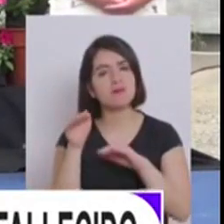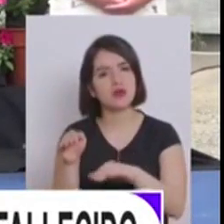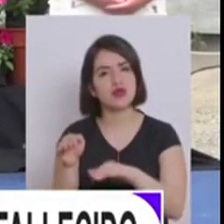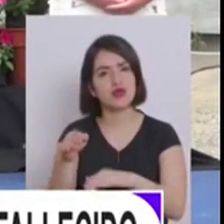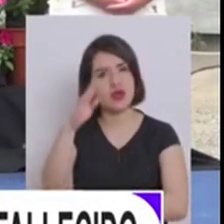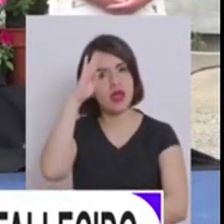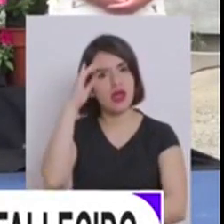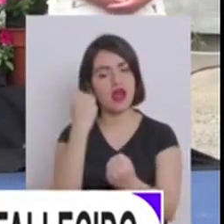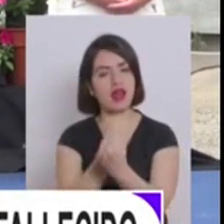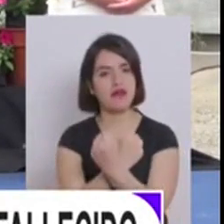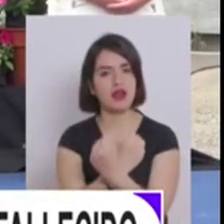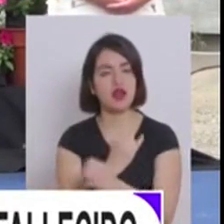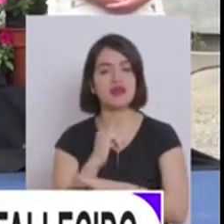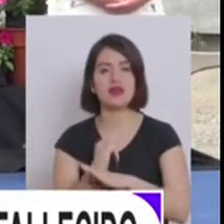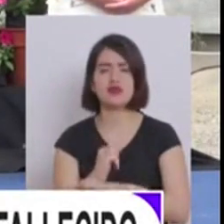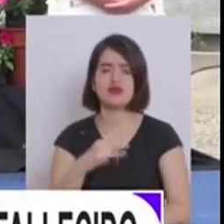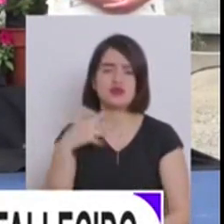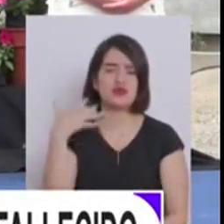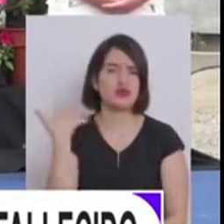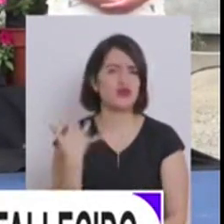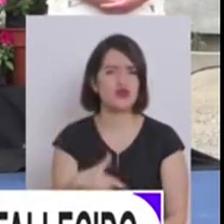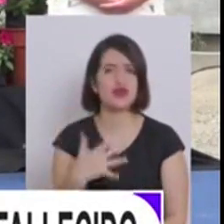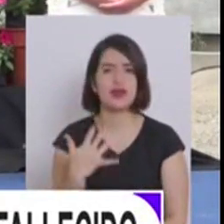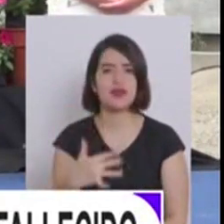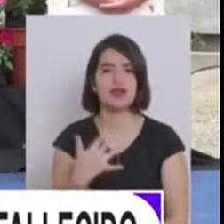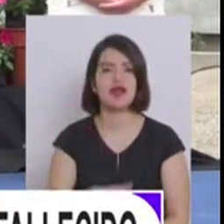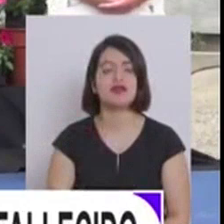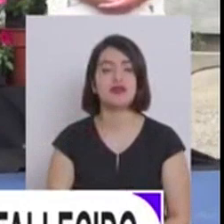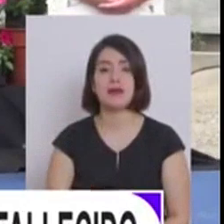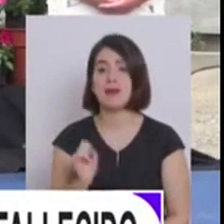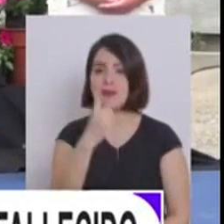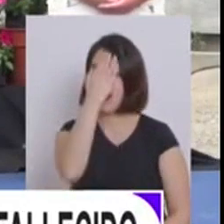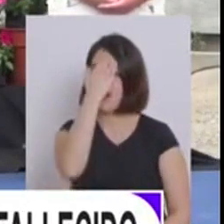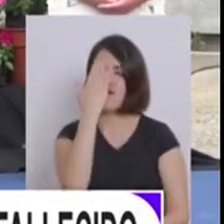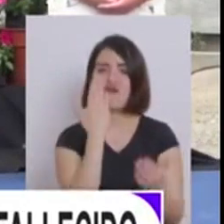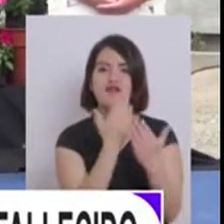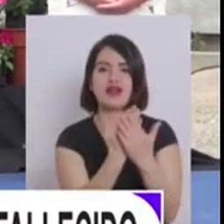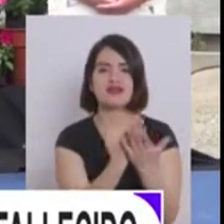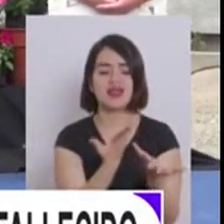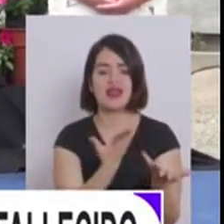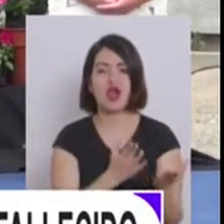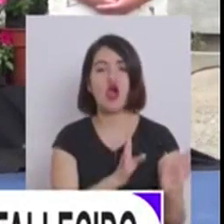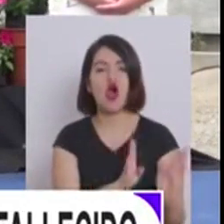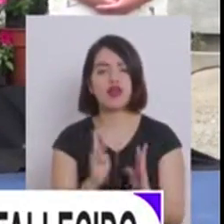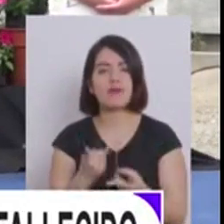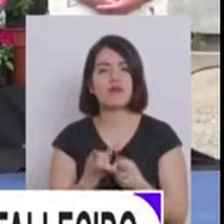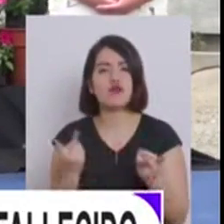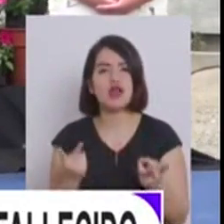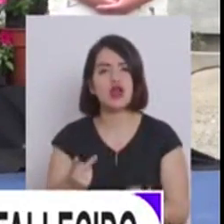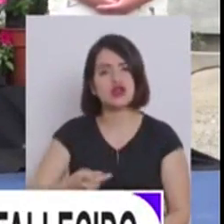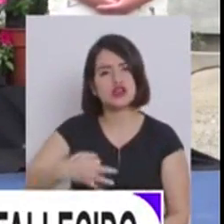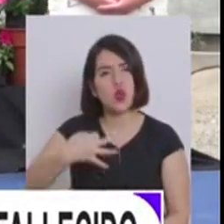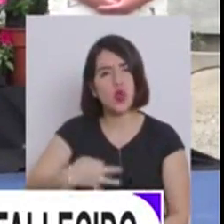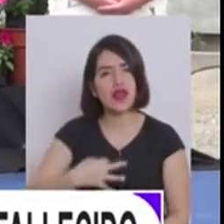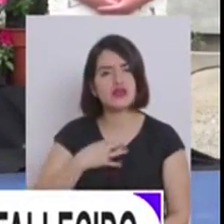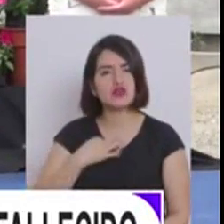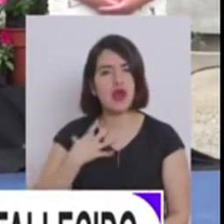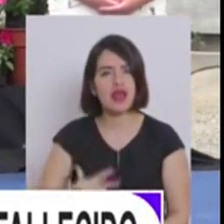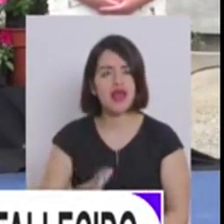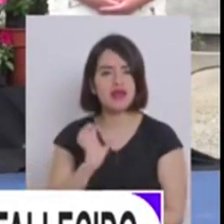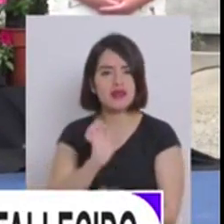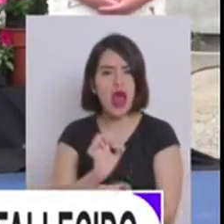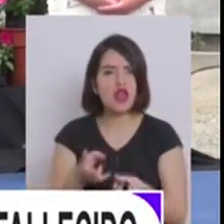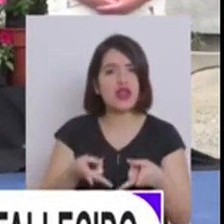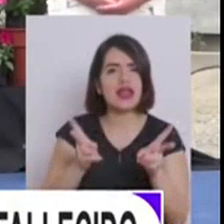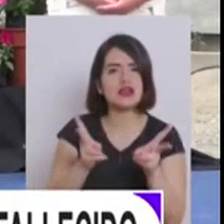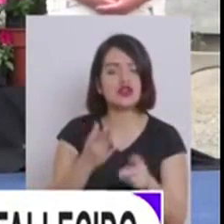Carabineros de Chile, que es una institución fundamental y es la primera línea en la defensa del orden público, la seguridad ciudadana, el Estado de Derecho